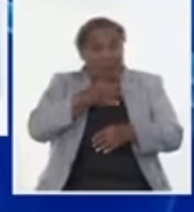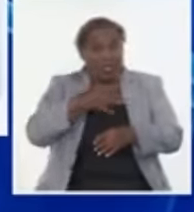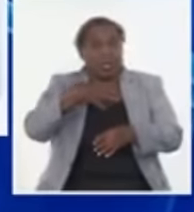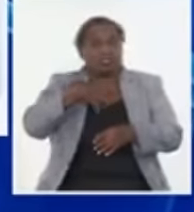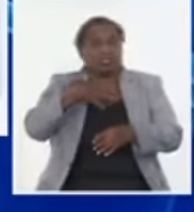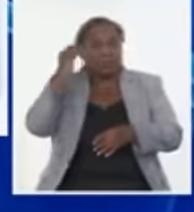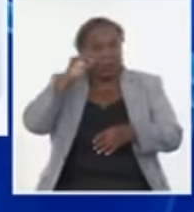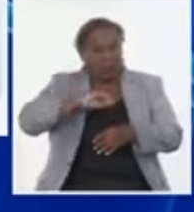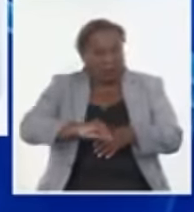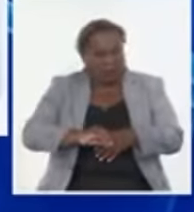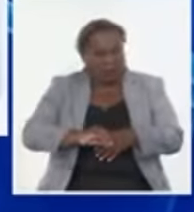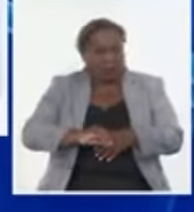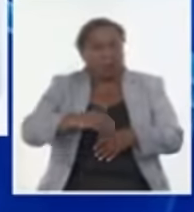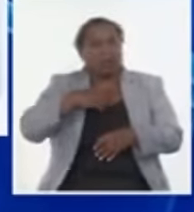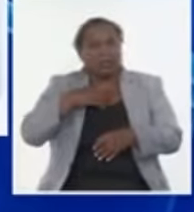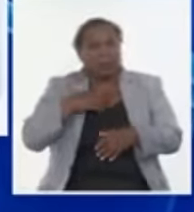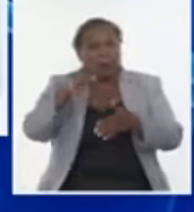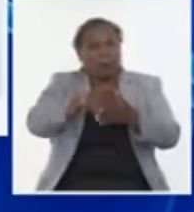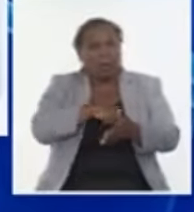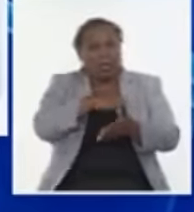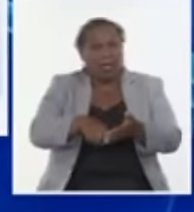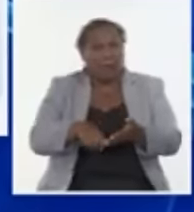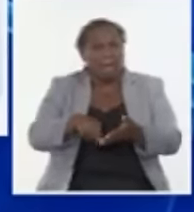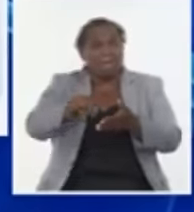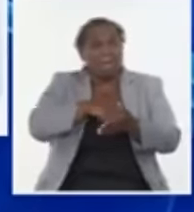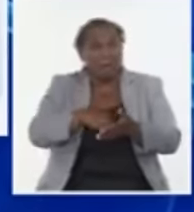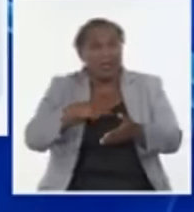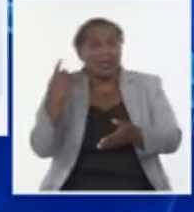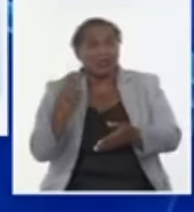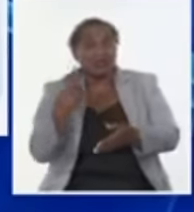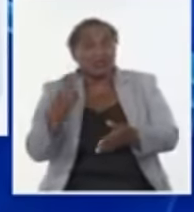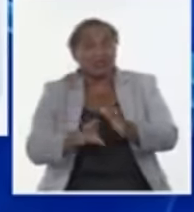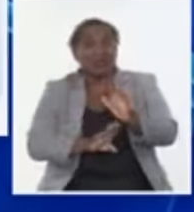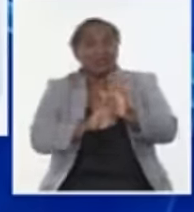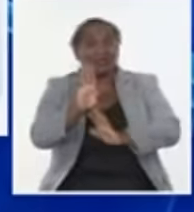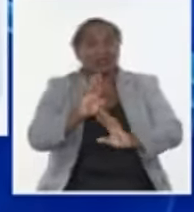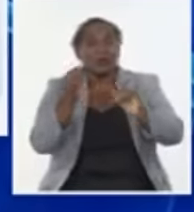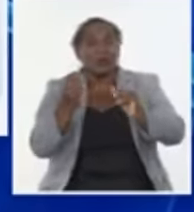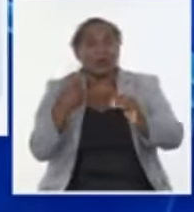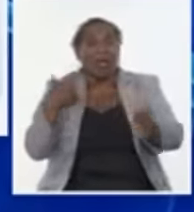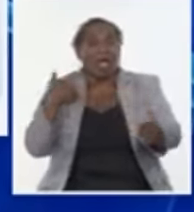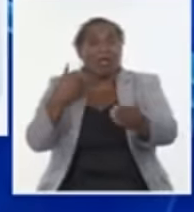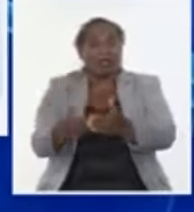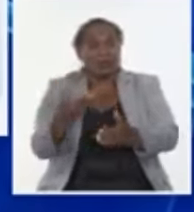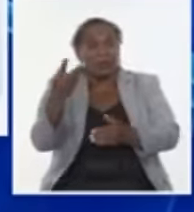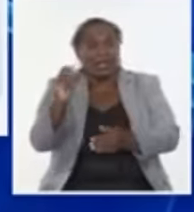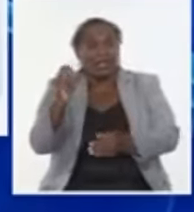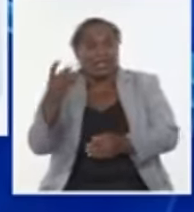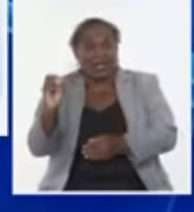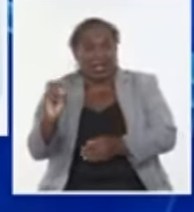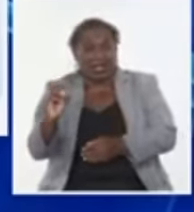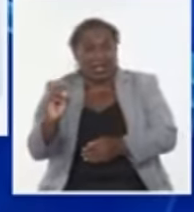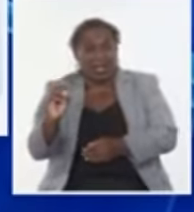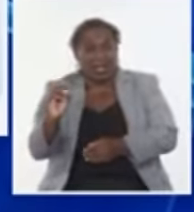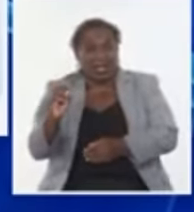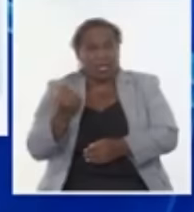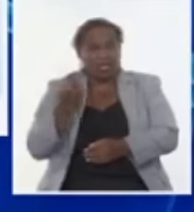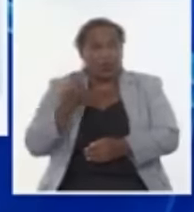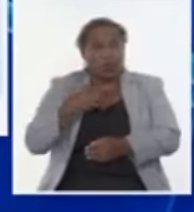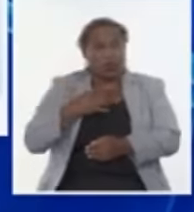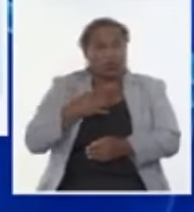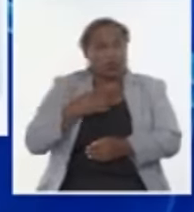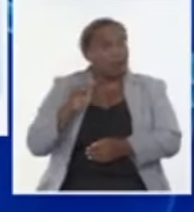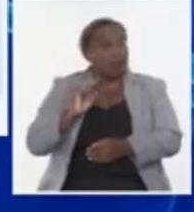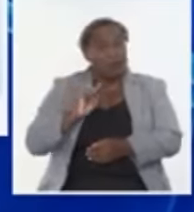concebido el Plan Nacional de Desarrollo Económico y Social hasta 2030, no es nosotros solos, necesitamos inversión